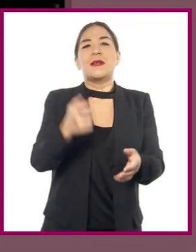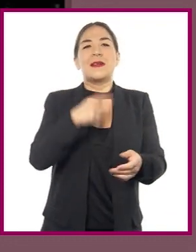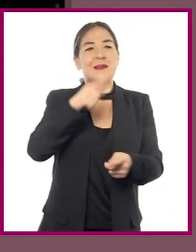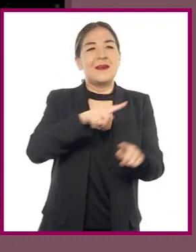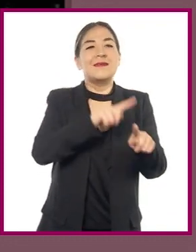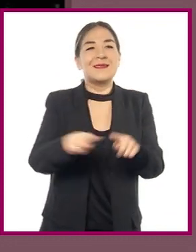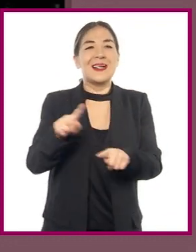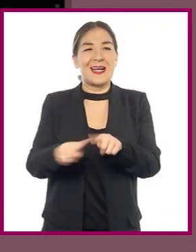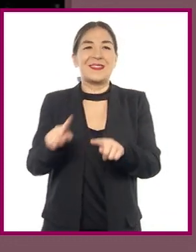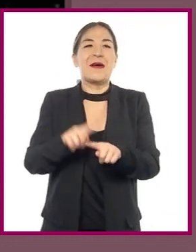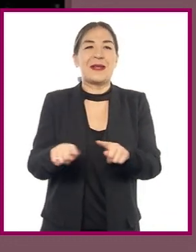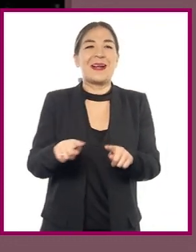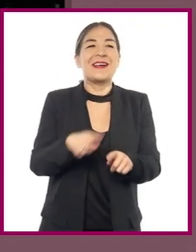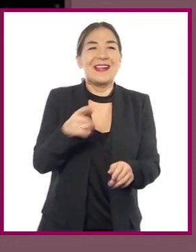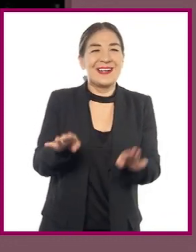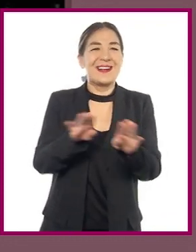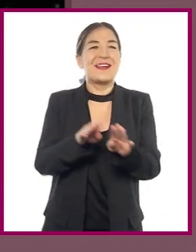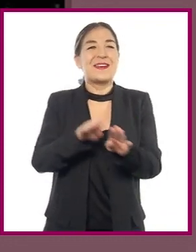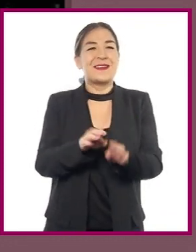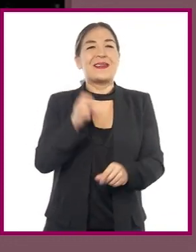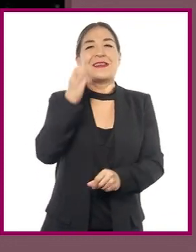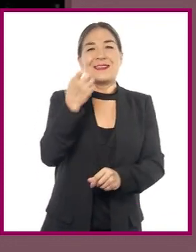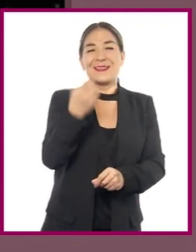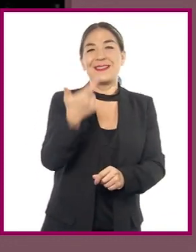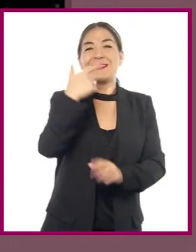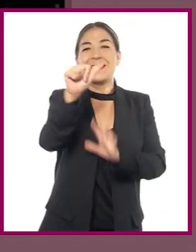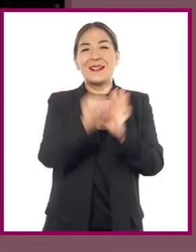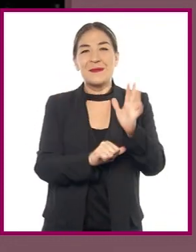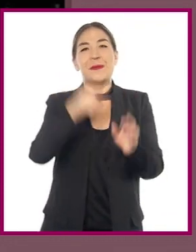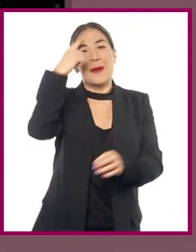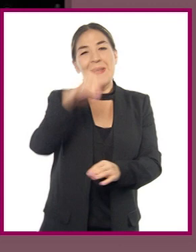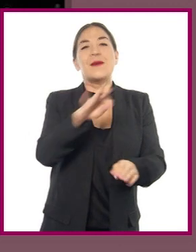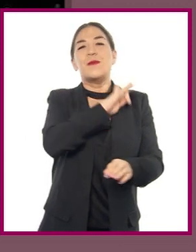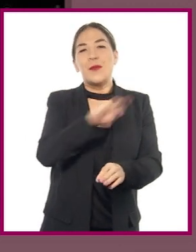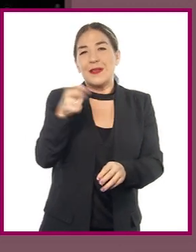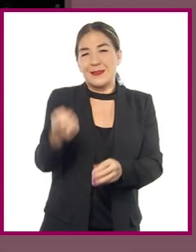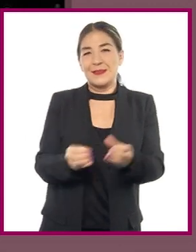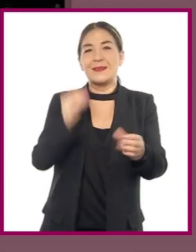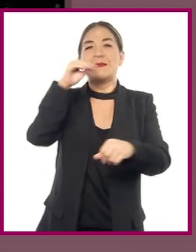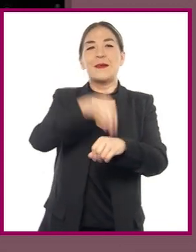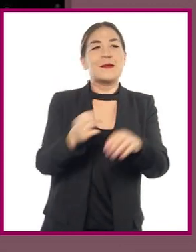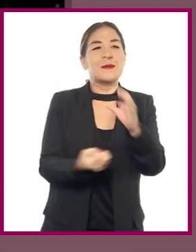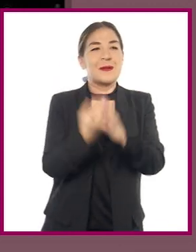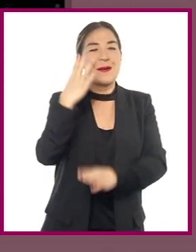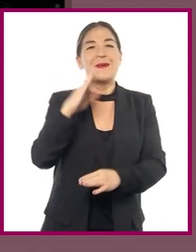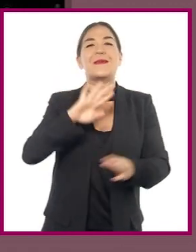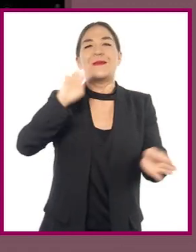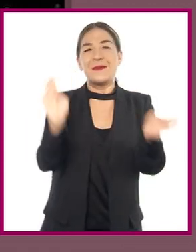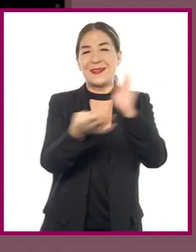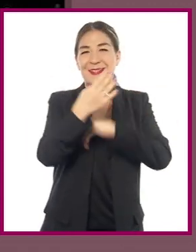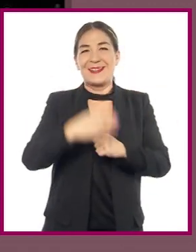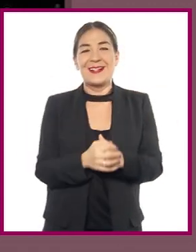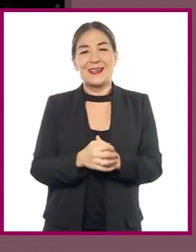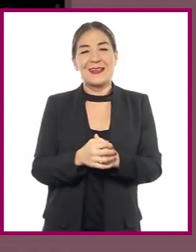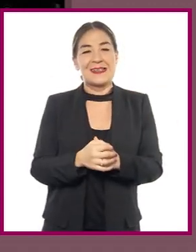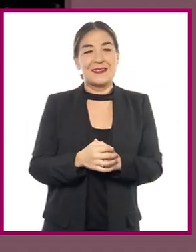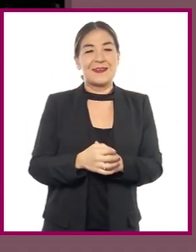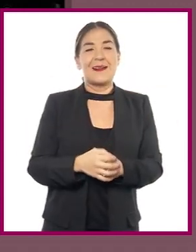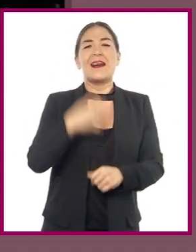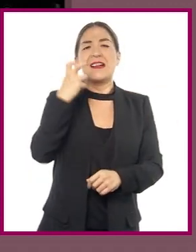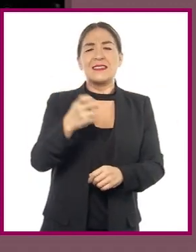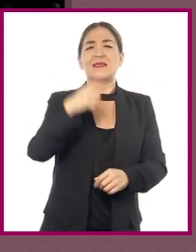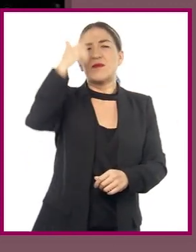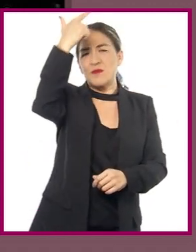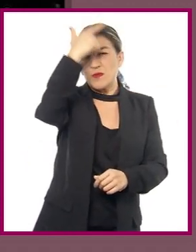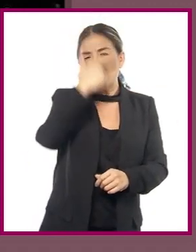Muchos días, más de 7 meses tendrán que pasar para llegar al Nuevo Mundo. Es de noche, una de